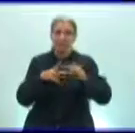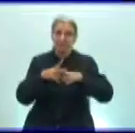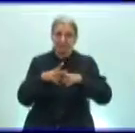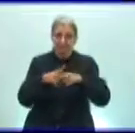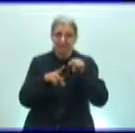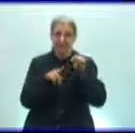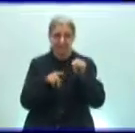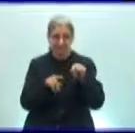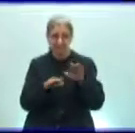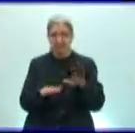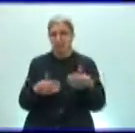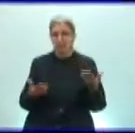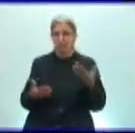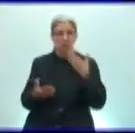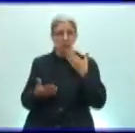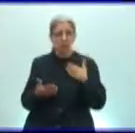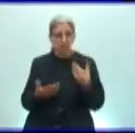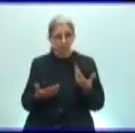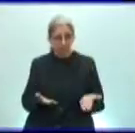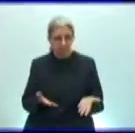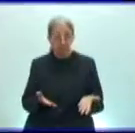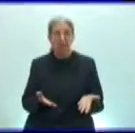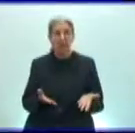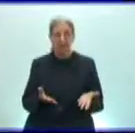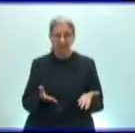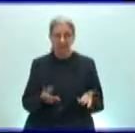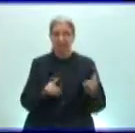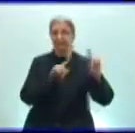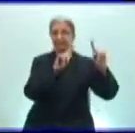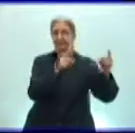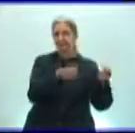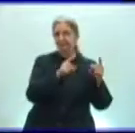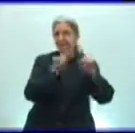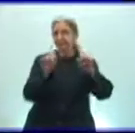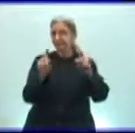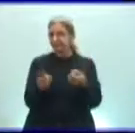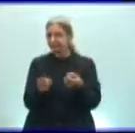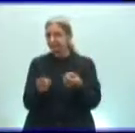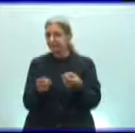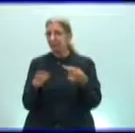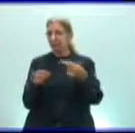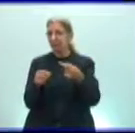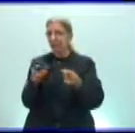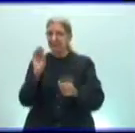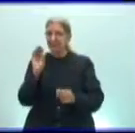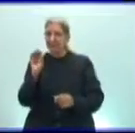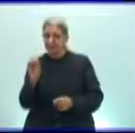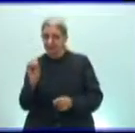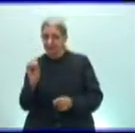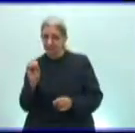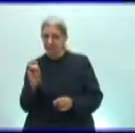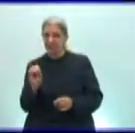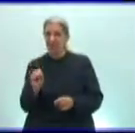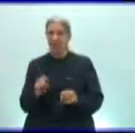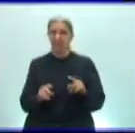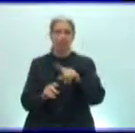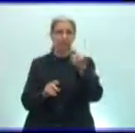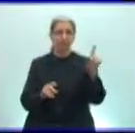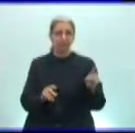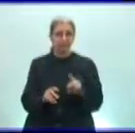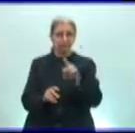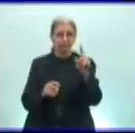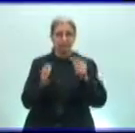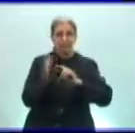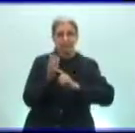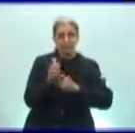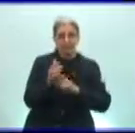Mírenlo ahí, está factorizado. Recuerden que esta expresión significa cuando este producto es